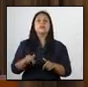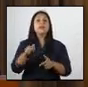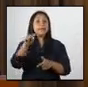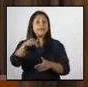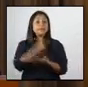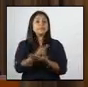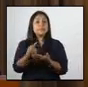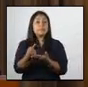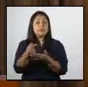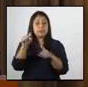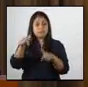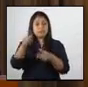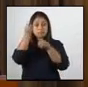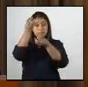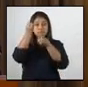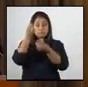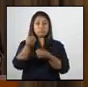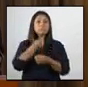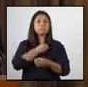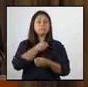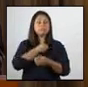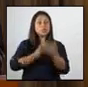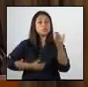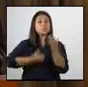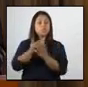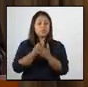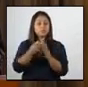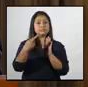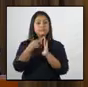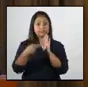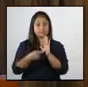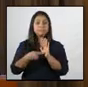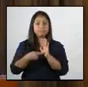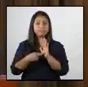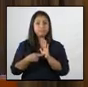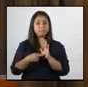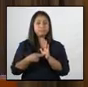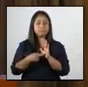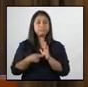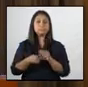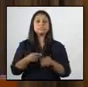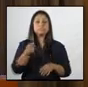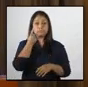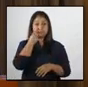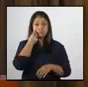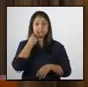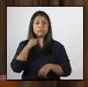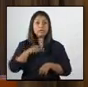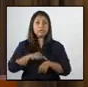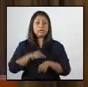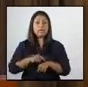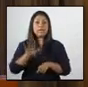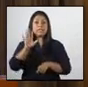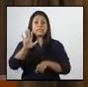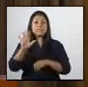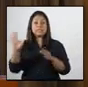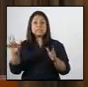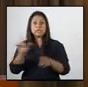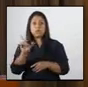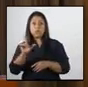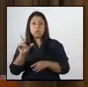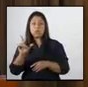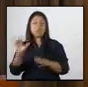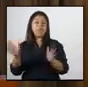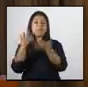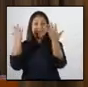quiero decirles que hay nuevas disposiciones van a estar vigentes desde las 5 de la mañana del lunes primero de junio